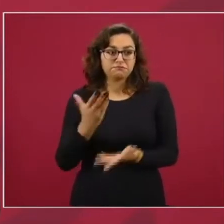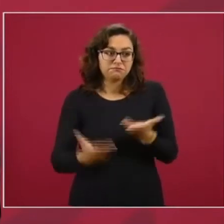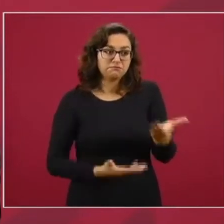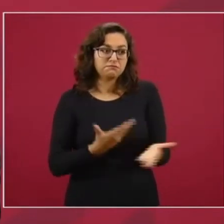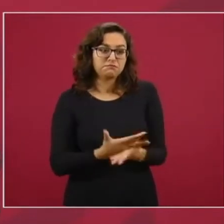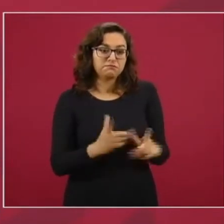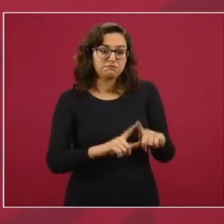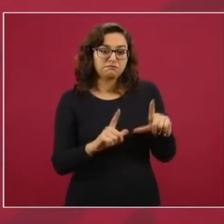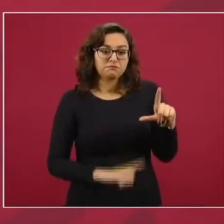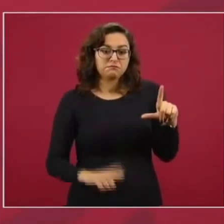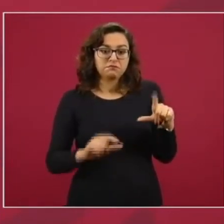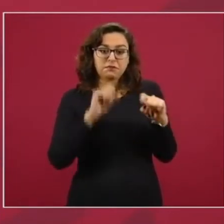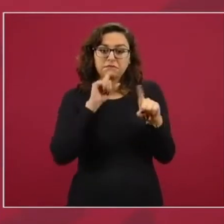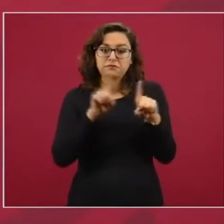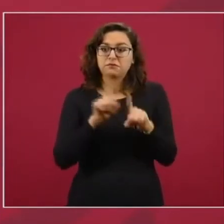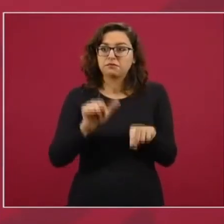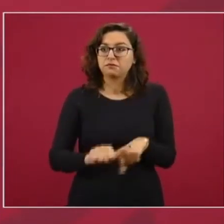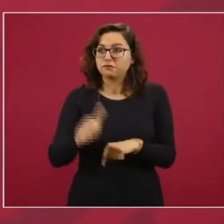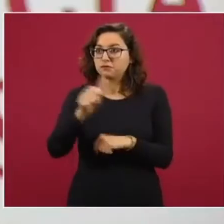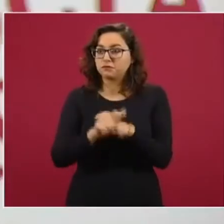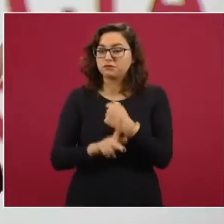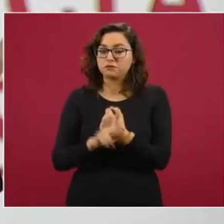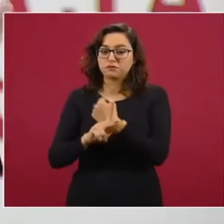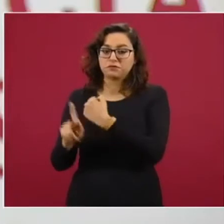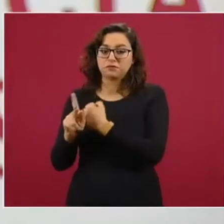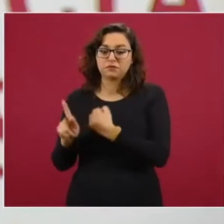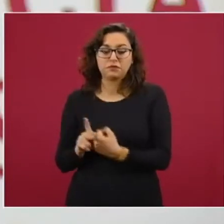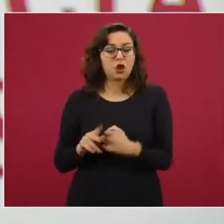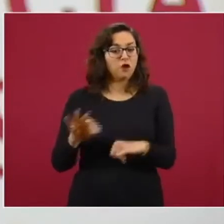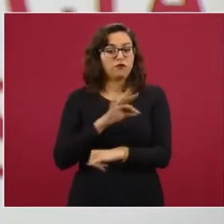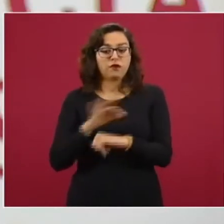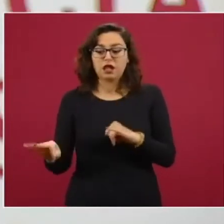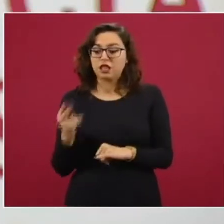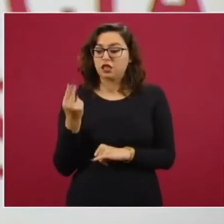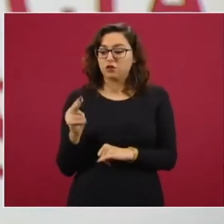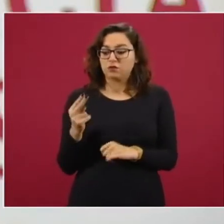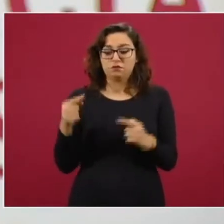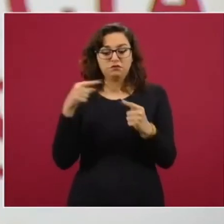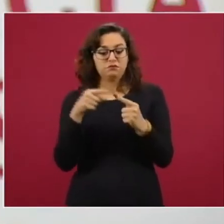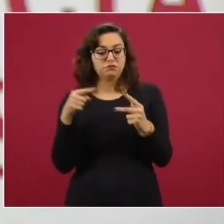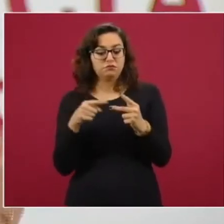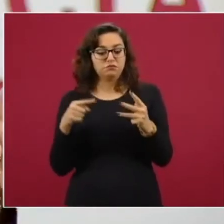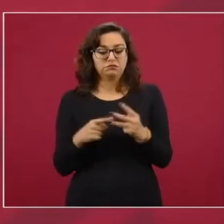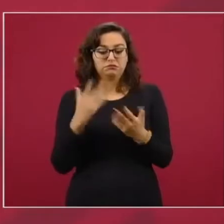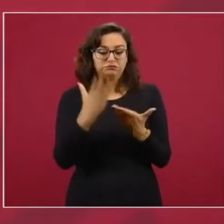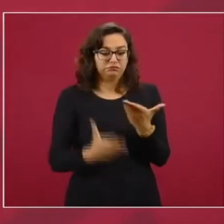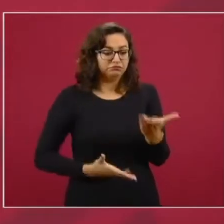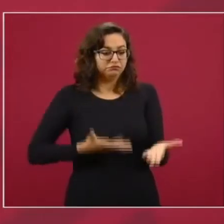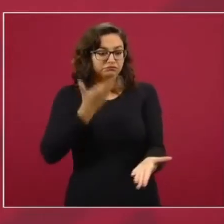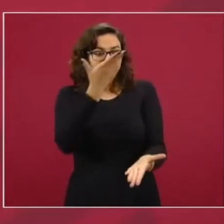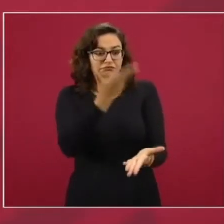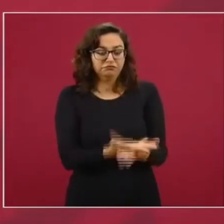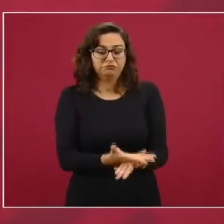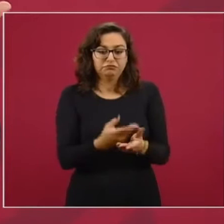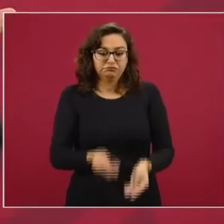supuesto, presentarán a las autoridades regulatorias todo lo necesario para las 3 cosas que acabo de decir: demostrar la efectividad de la